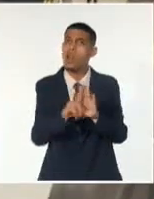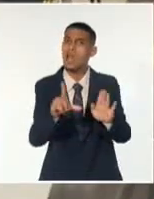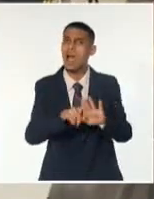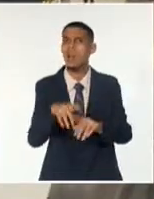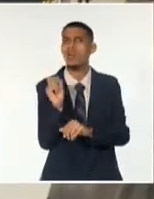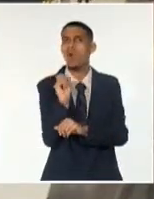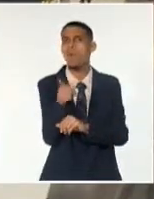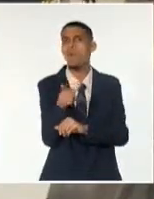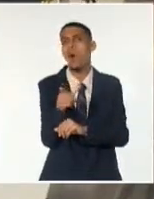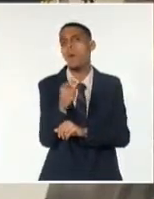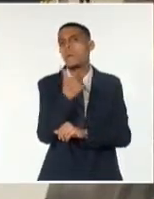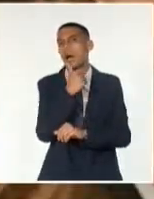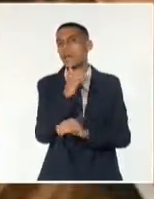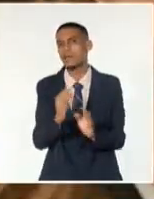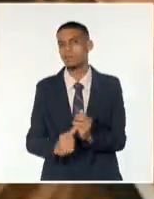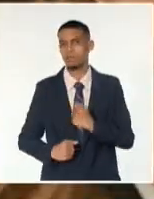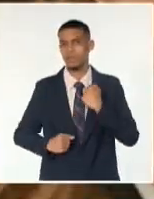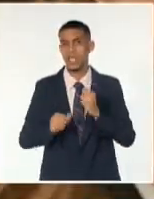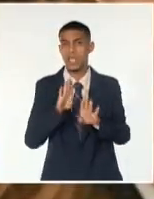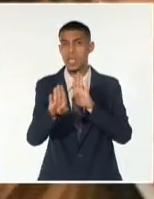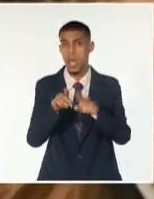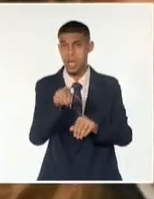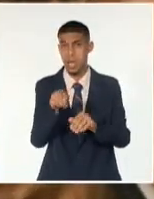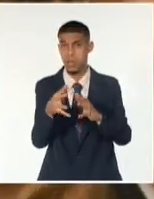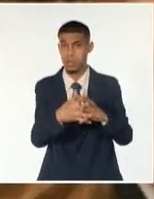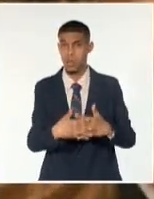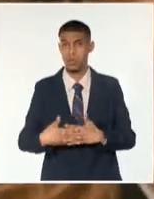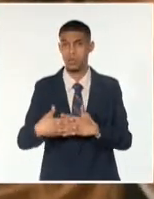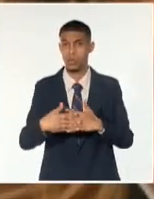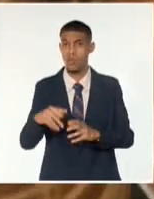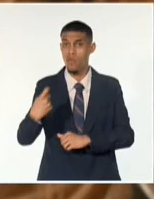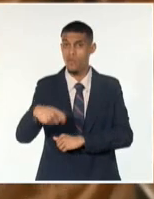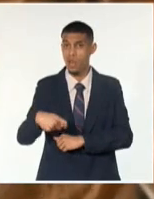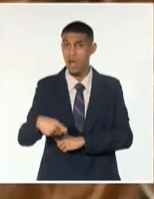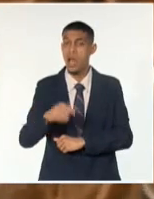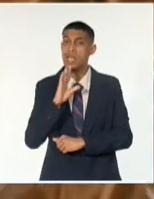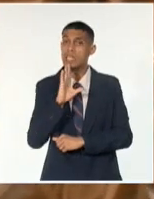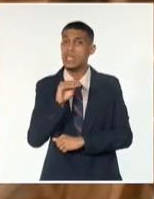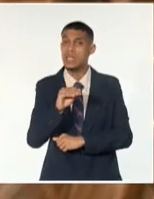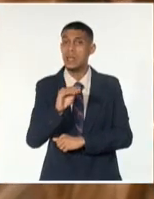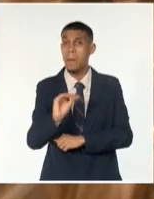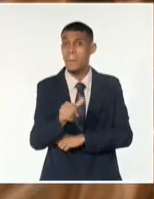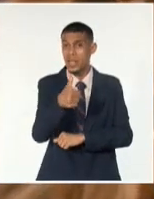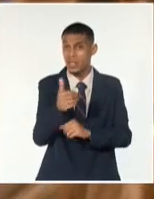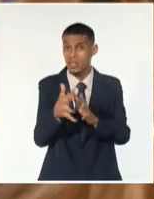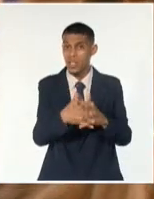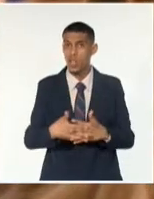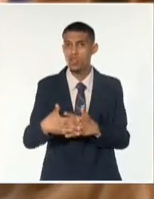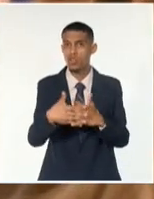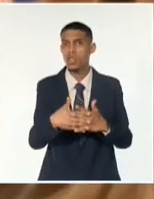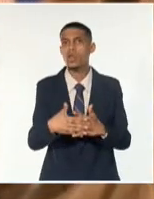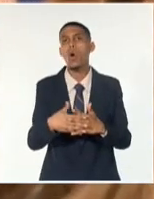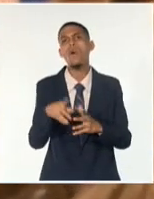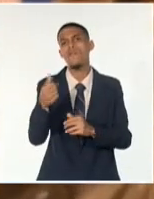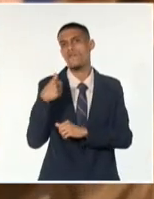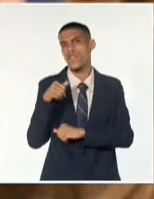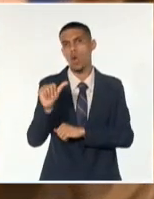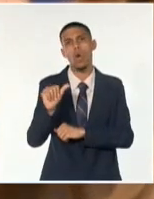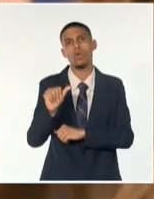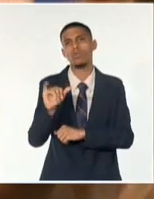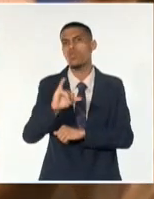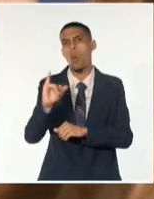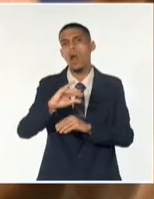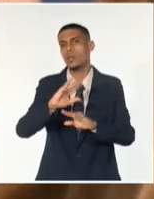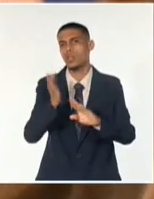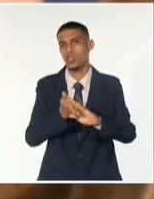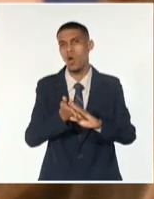una tienda de Delaware en 2018. Los fiscales federales dicen que Biden violó la ley al mentir en un formulario de la